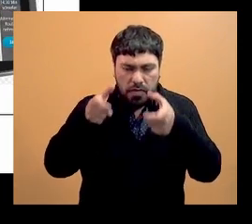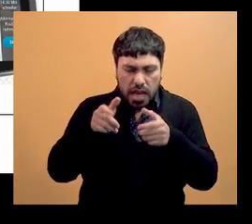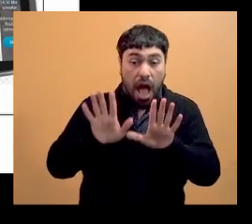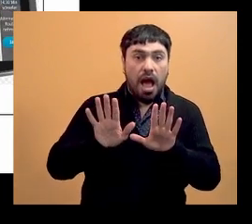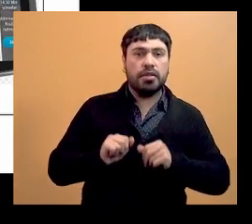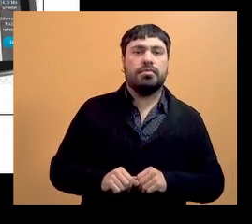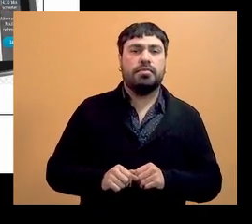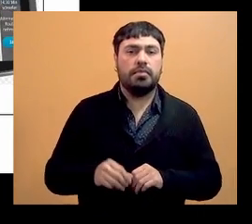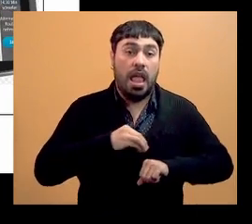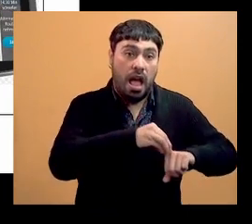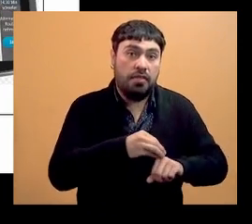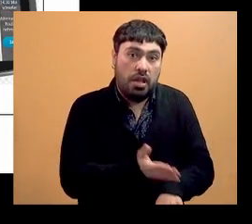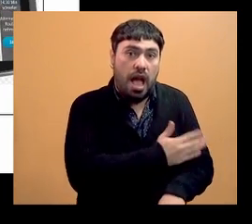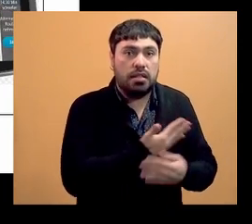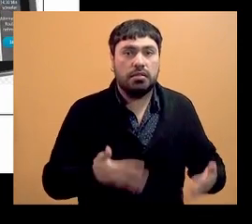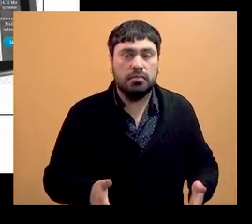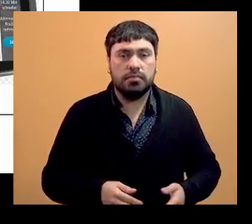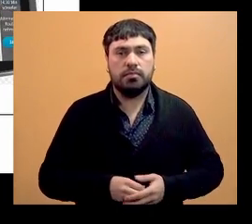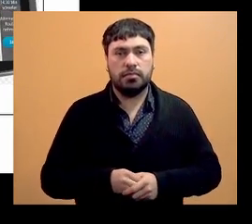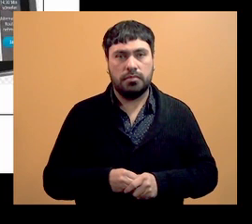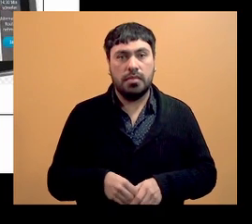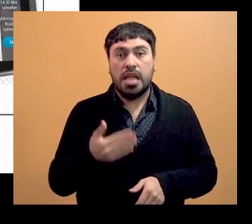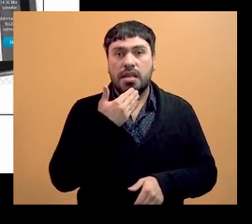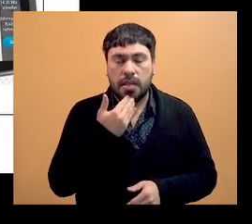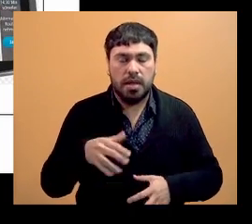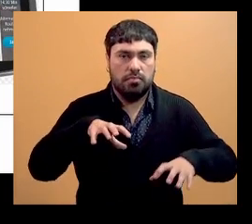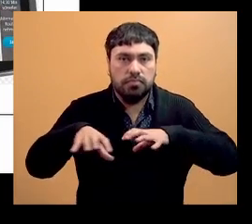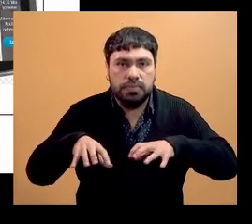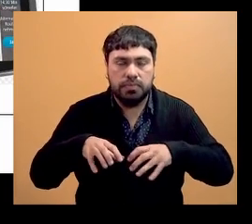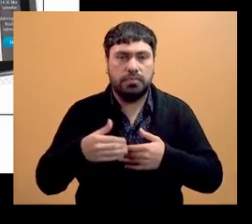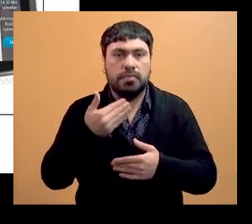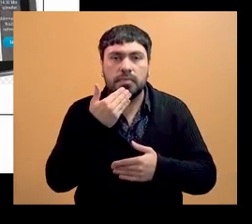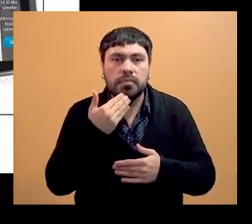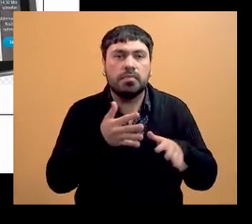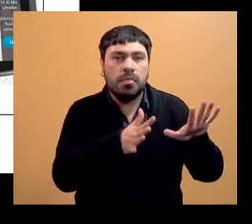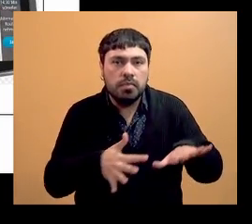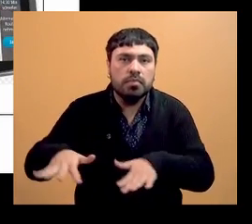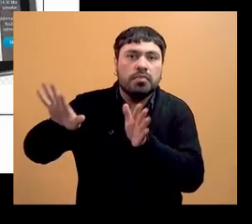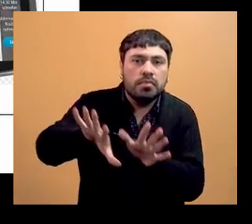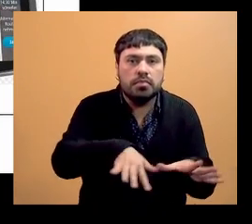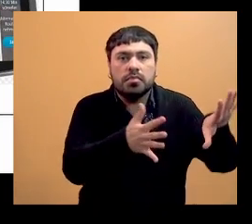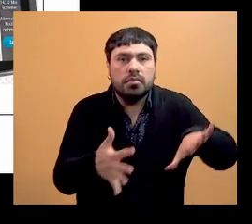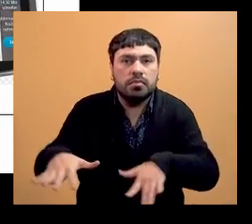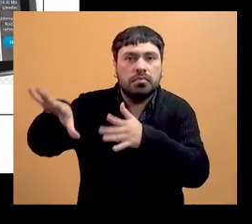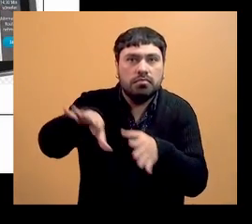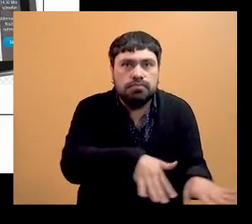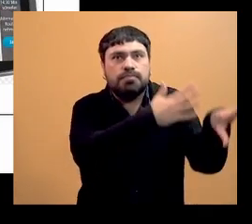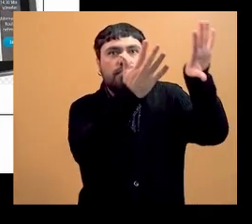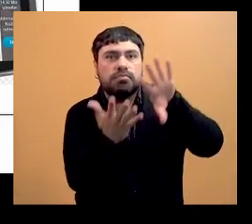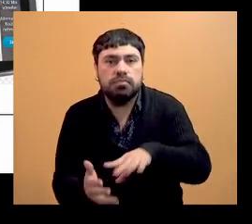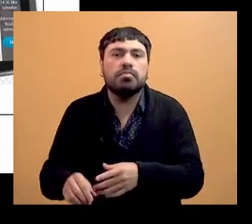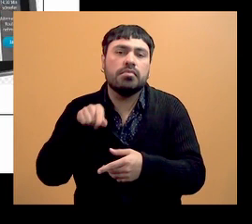terremotos, inundaciones, etcétera, son posibles de control de desastre. Nos referimos a la mitigación que hay que hacer